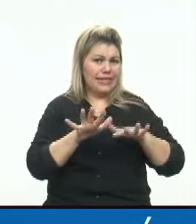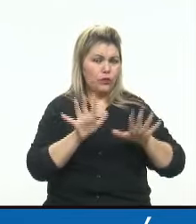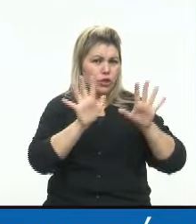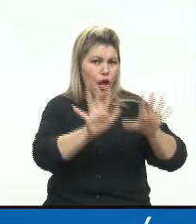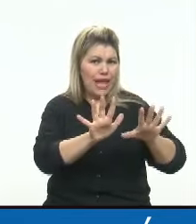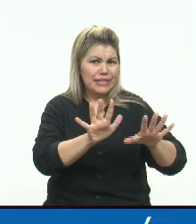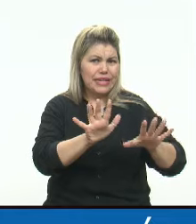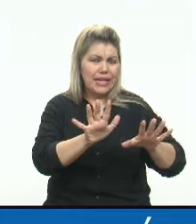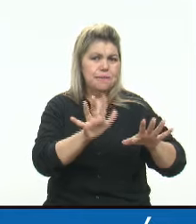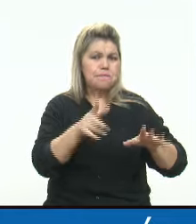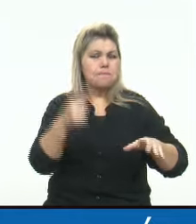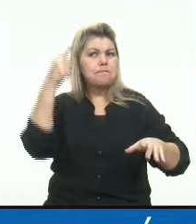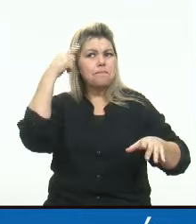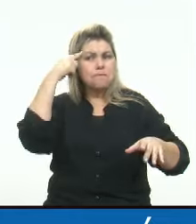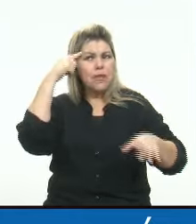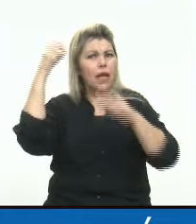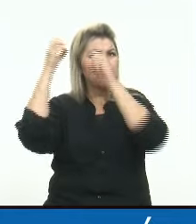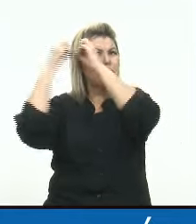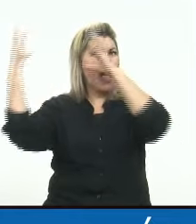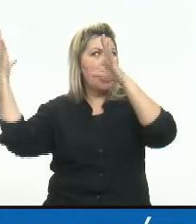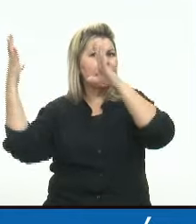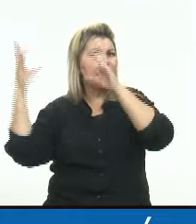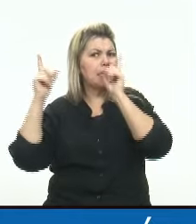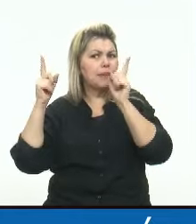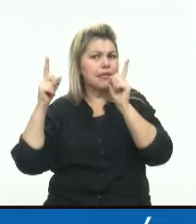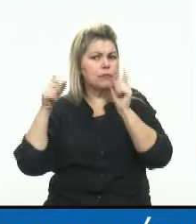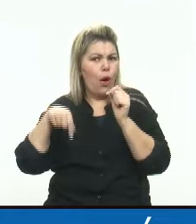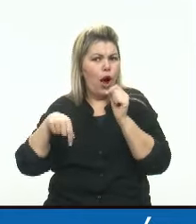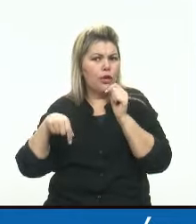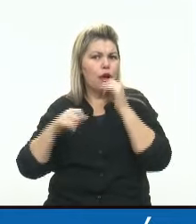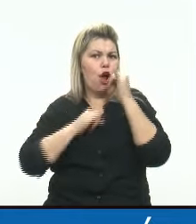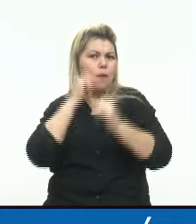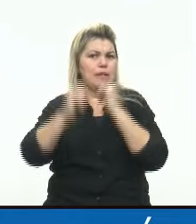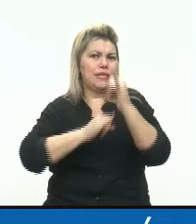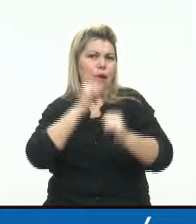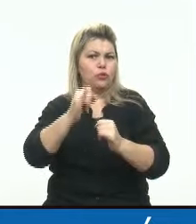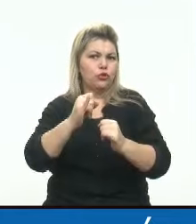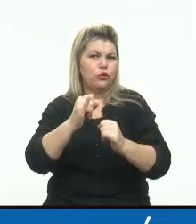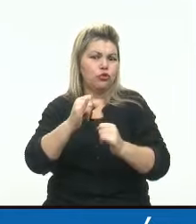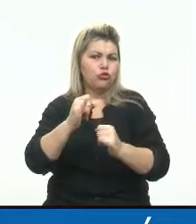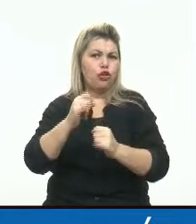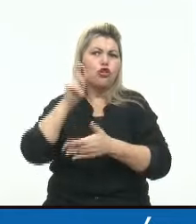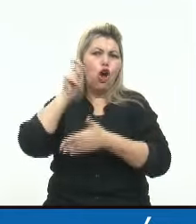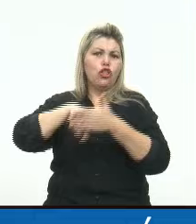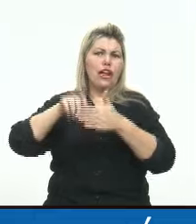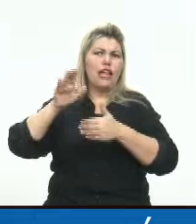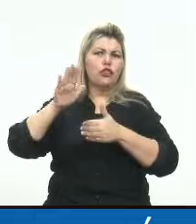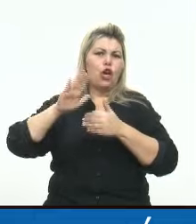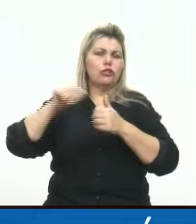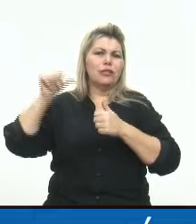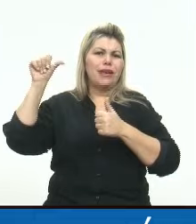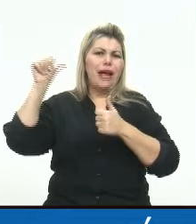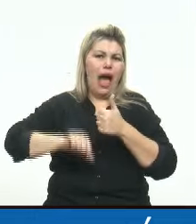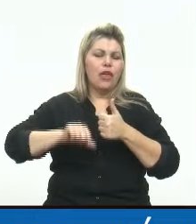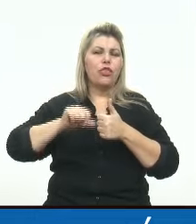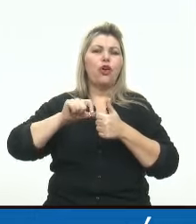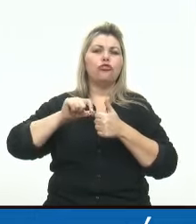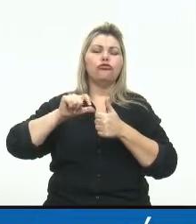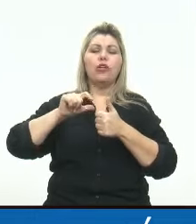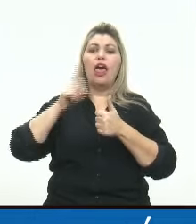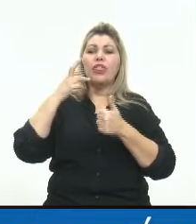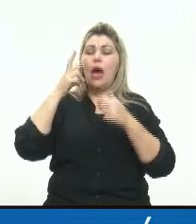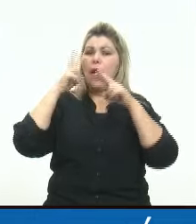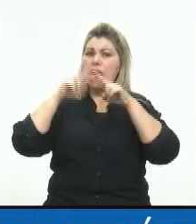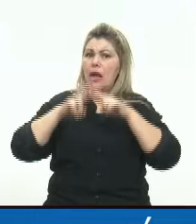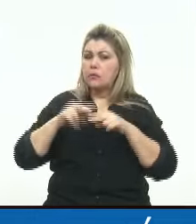situación está ocurriendo lo que estamos conversando. Están caídos los contratos, se deben revisar, los fondos